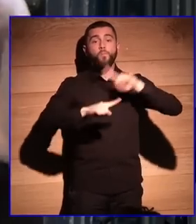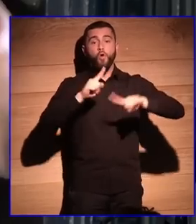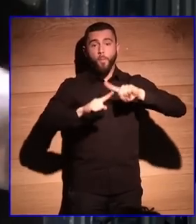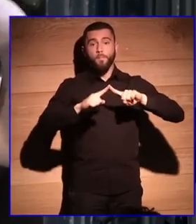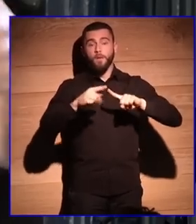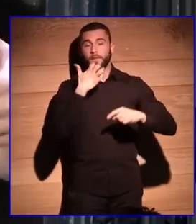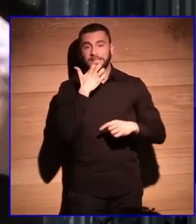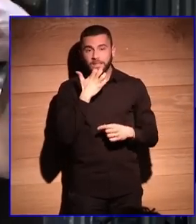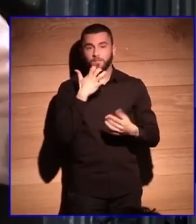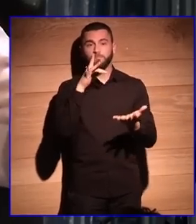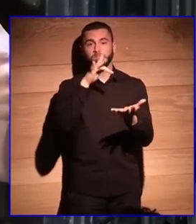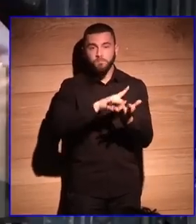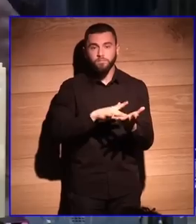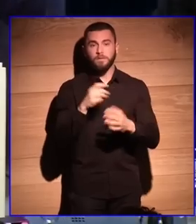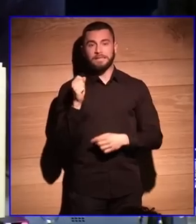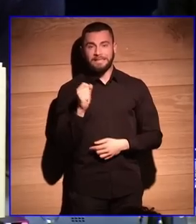actúan constantemente